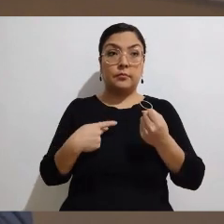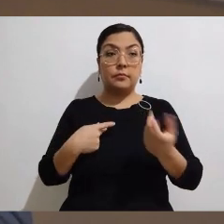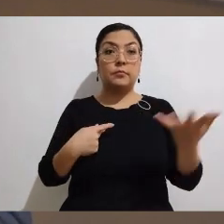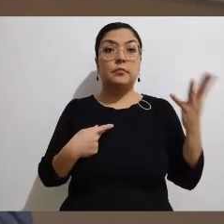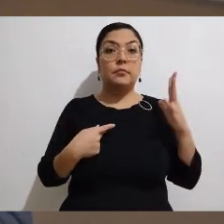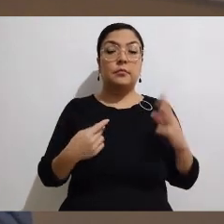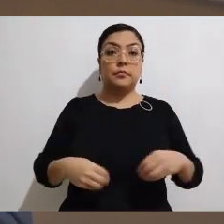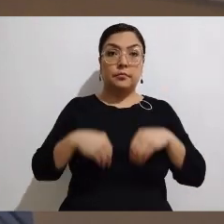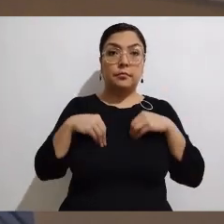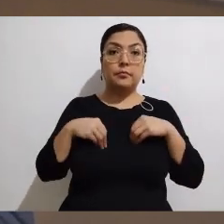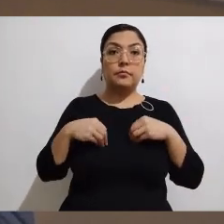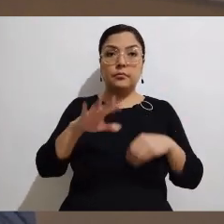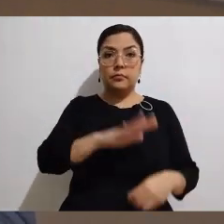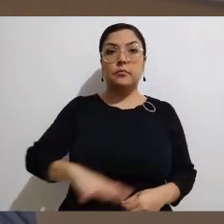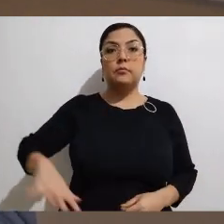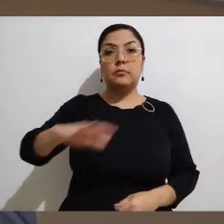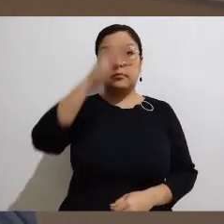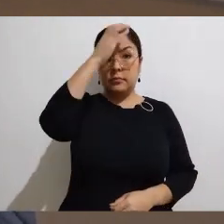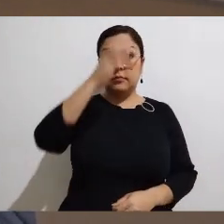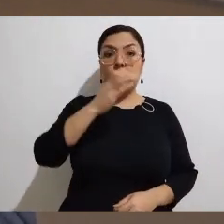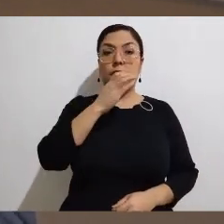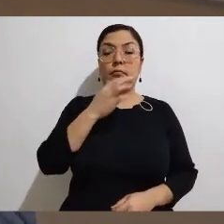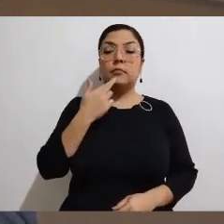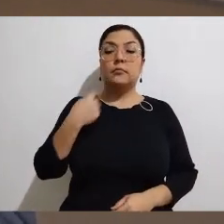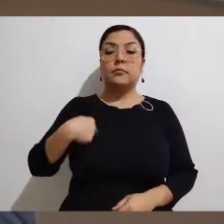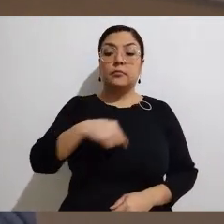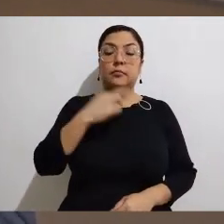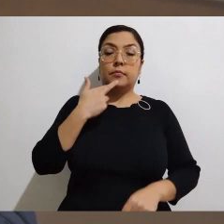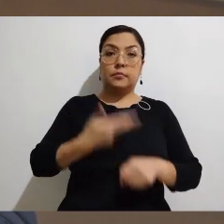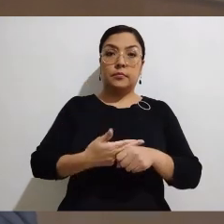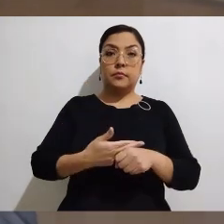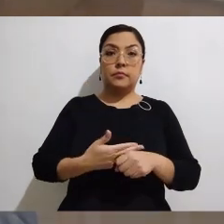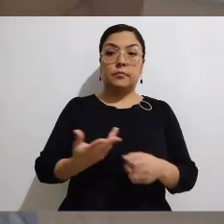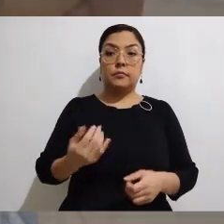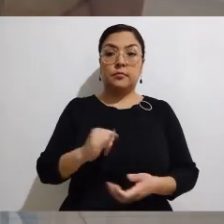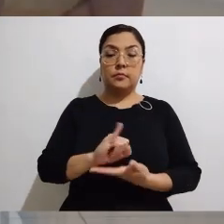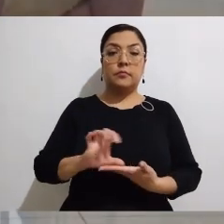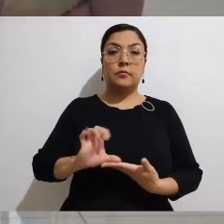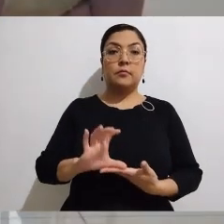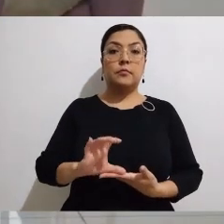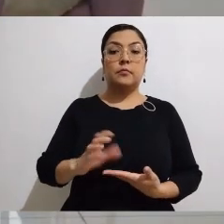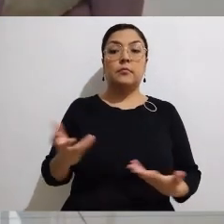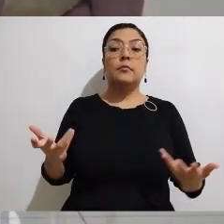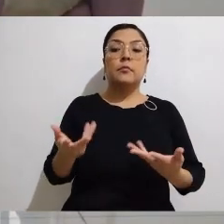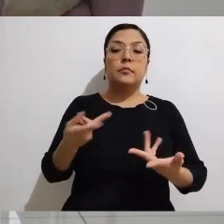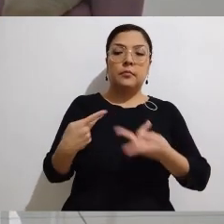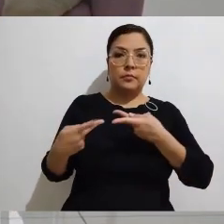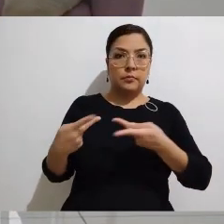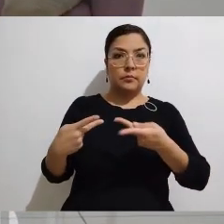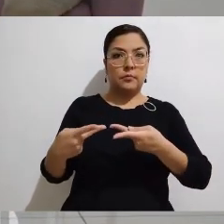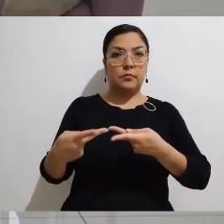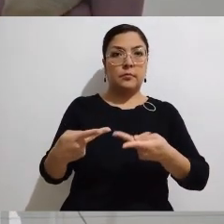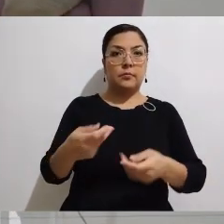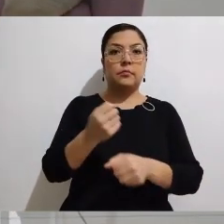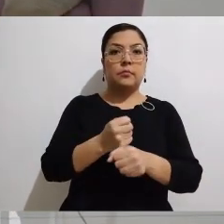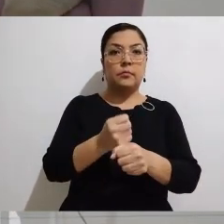coahuilense que nuestro propósito como órgano electoral es trabajar y desarrollar elecciones. Pero obviamente para poder